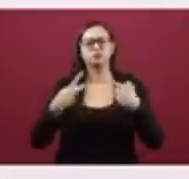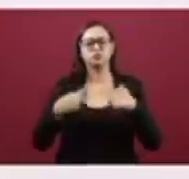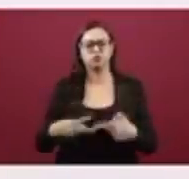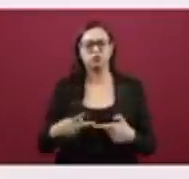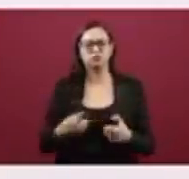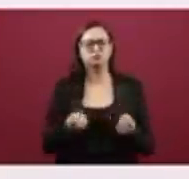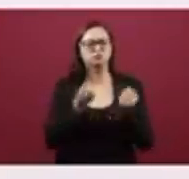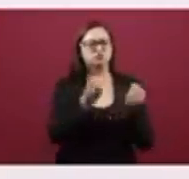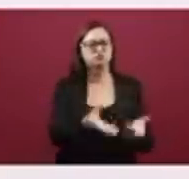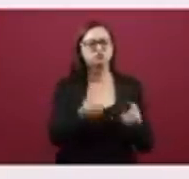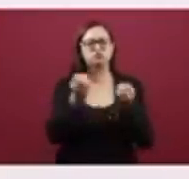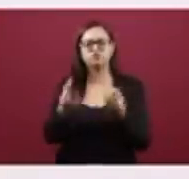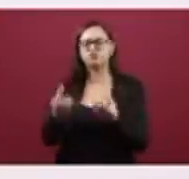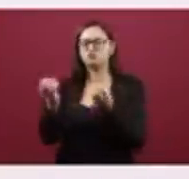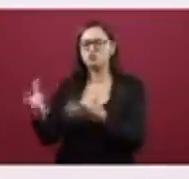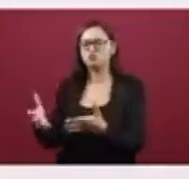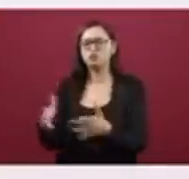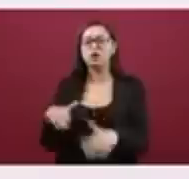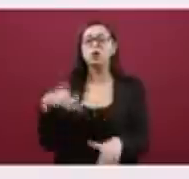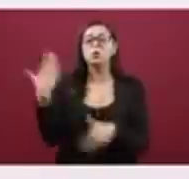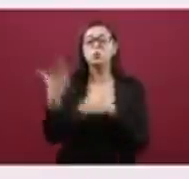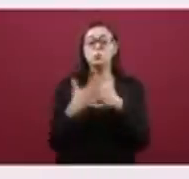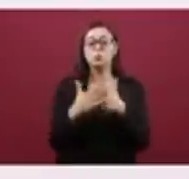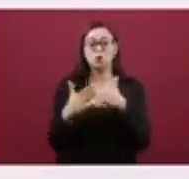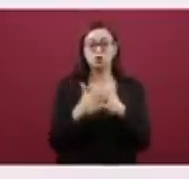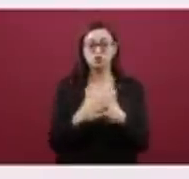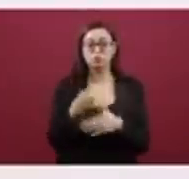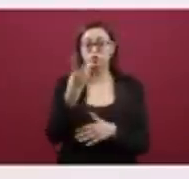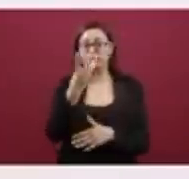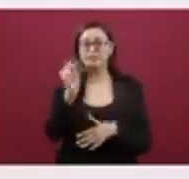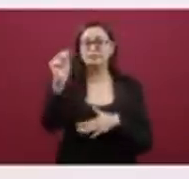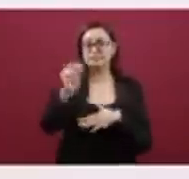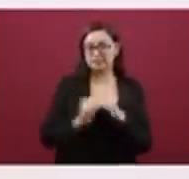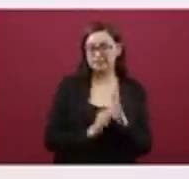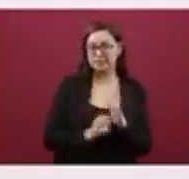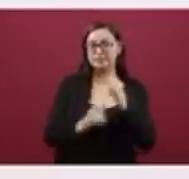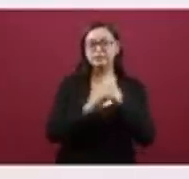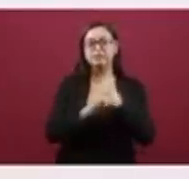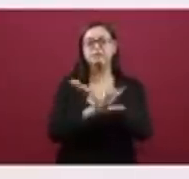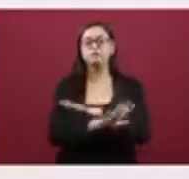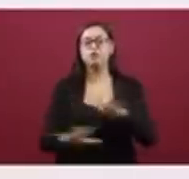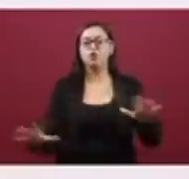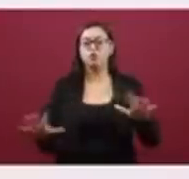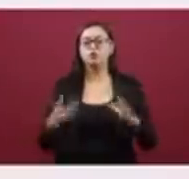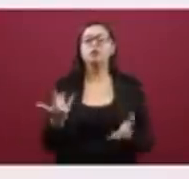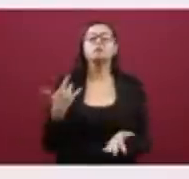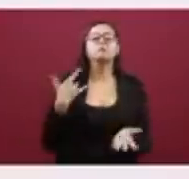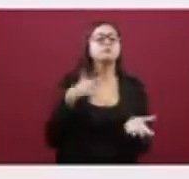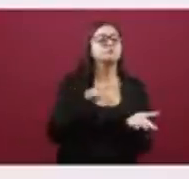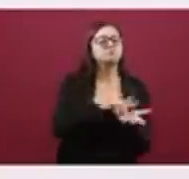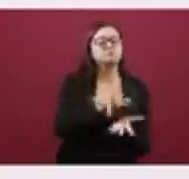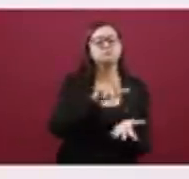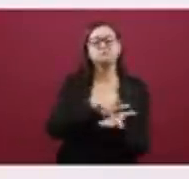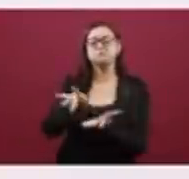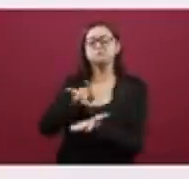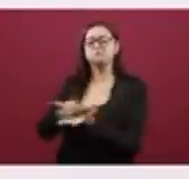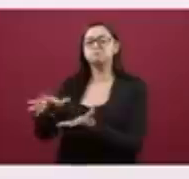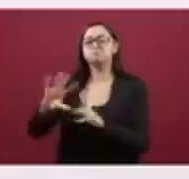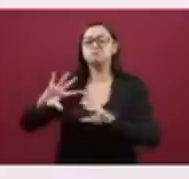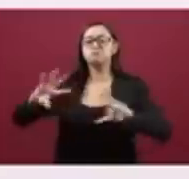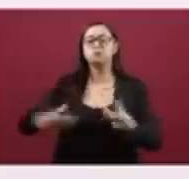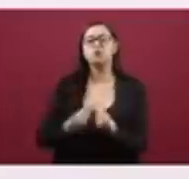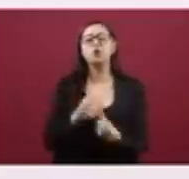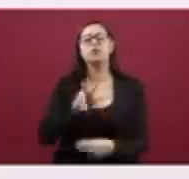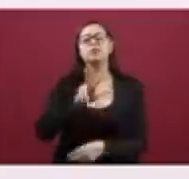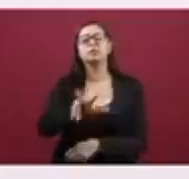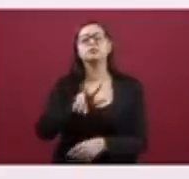compromiso de que para el próximo informe trimestral estarán siendo apoyados de esta manera